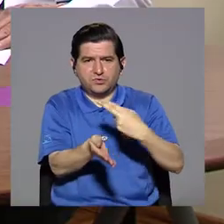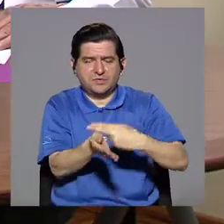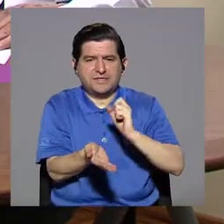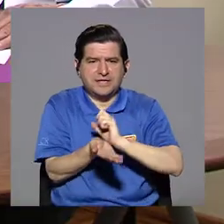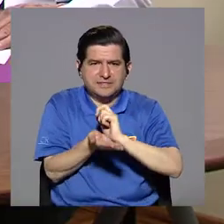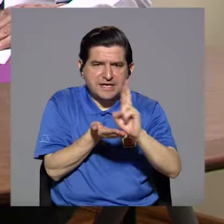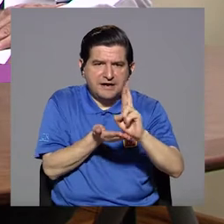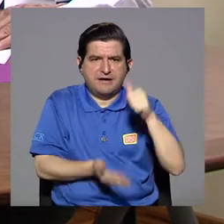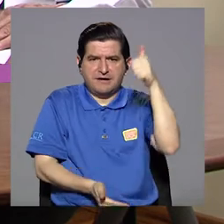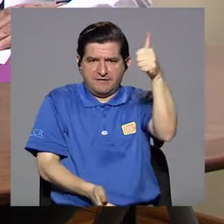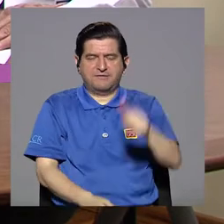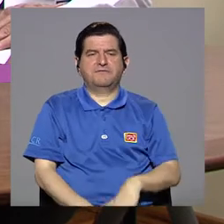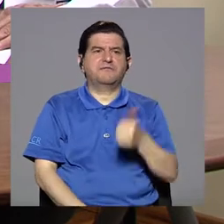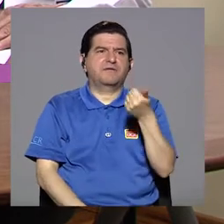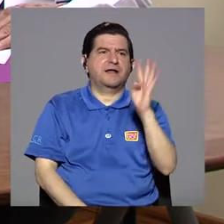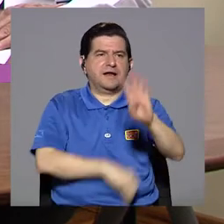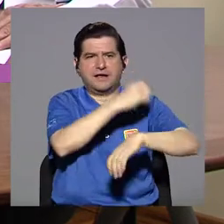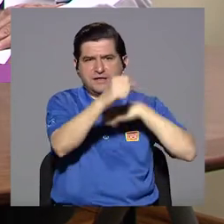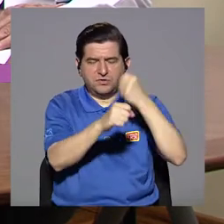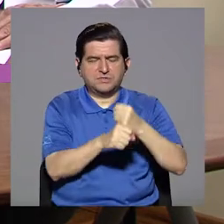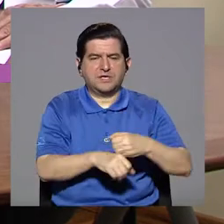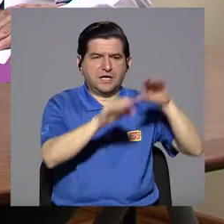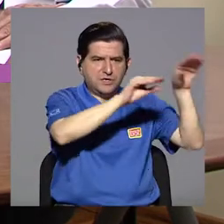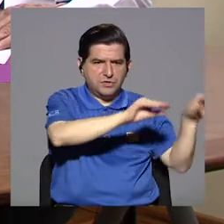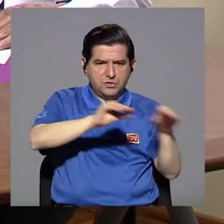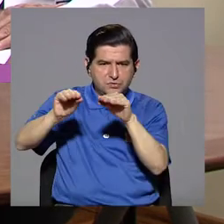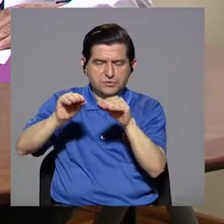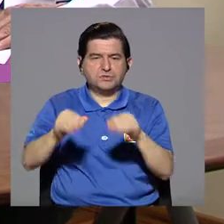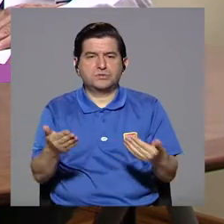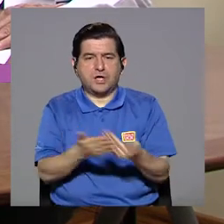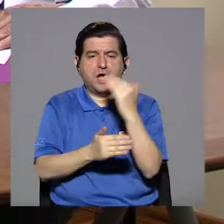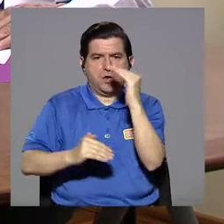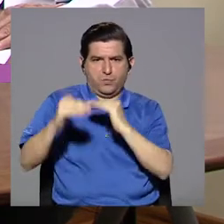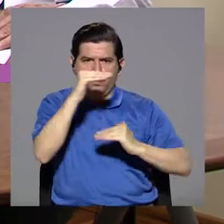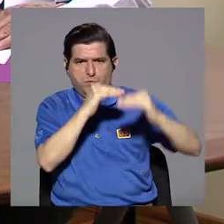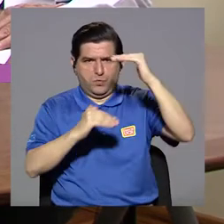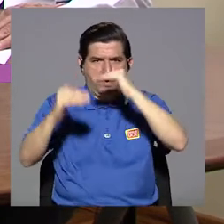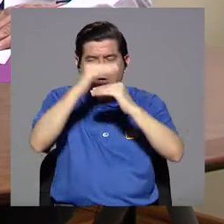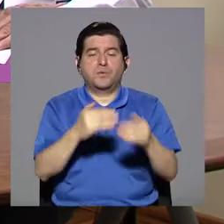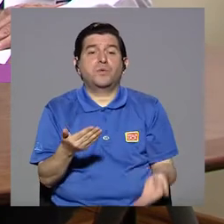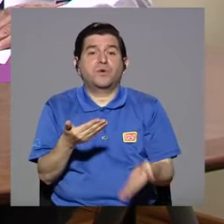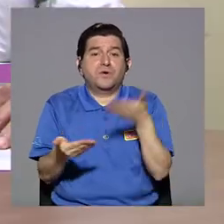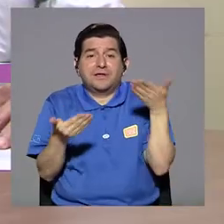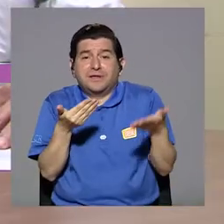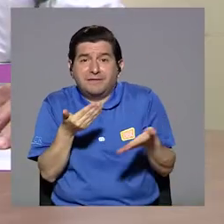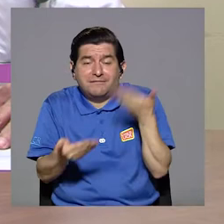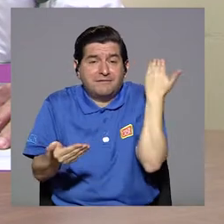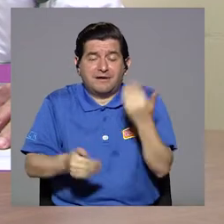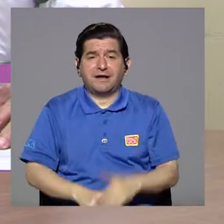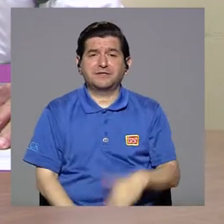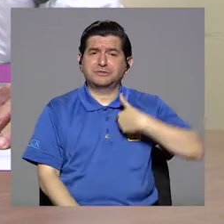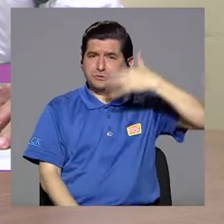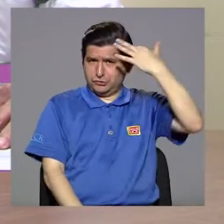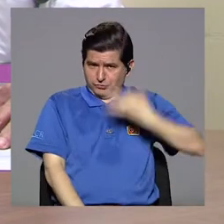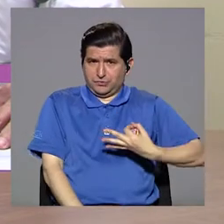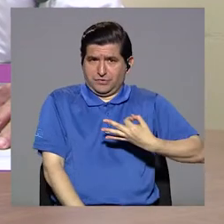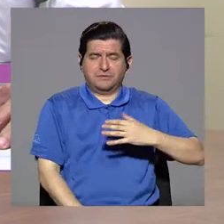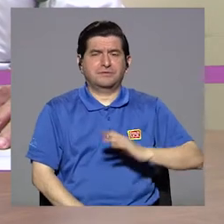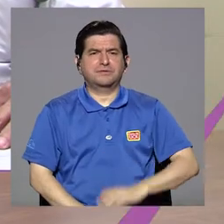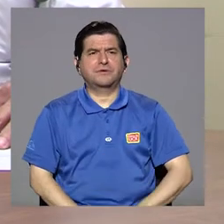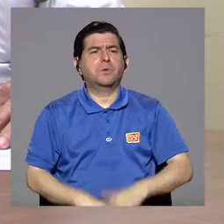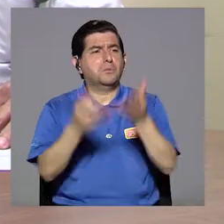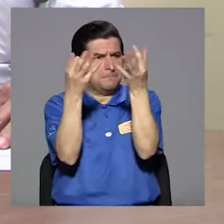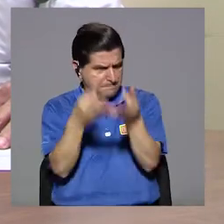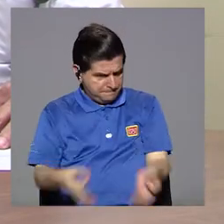hospital san rafael de la abuela 14 años de habernos trasladado a estas nuevas instalaciones y prácticamente pues yo creo que